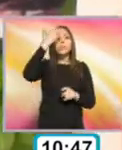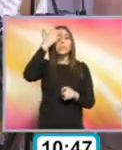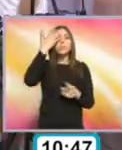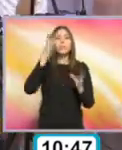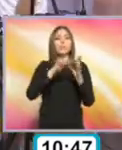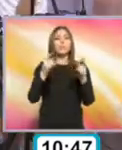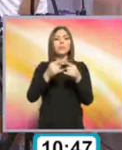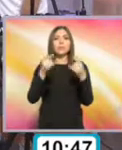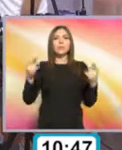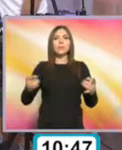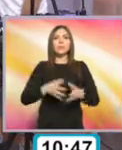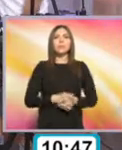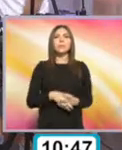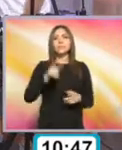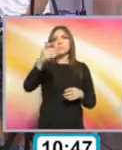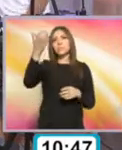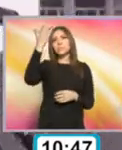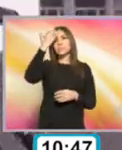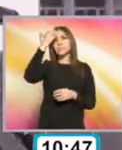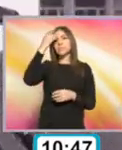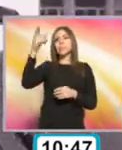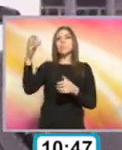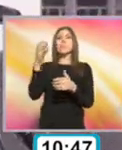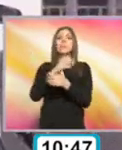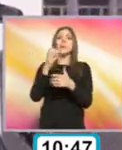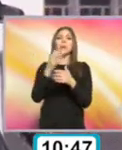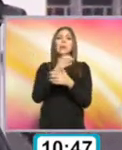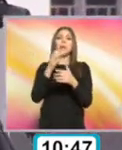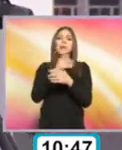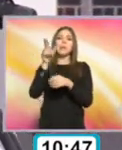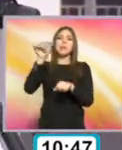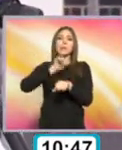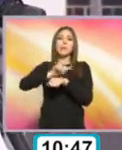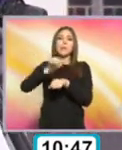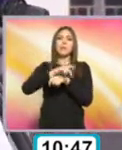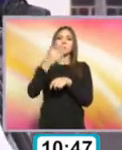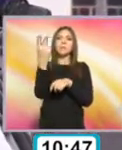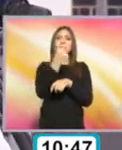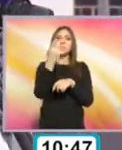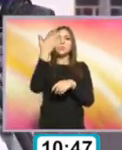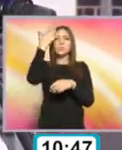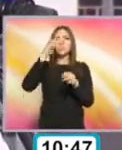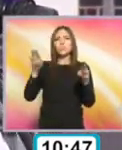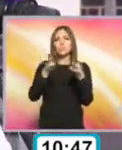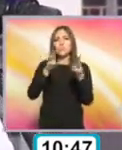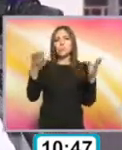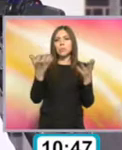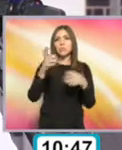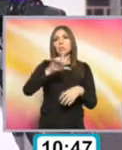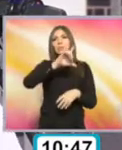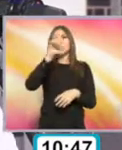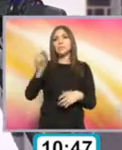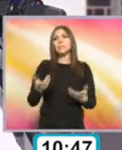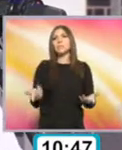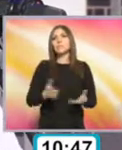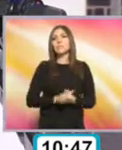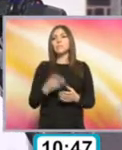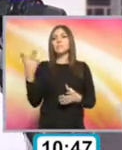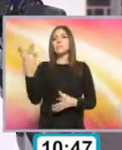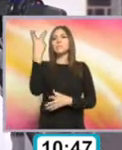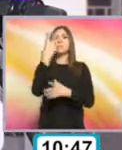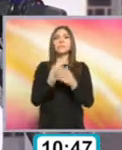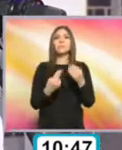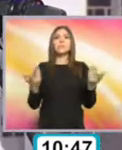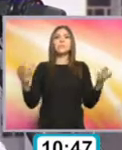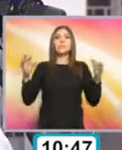Archi. en la escena de Buenos Aires, en bares. Somos músicos los dos, así que terminamos por